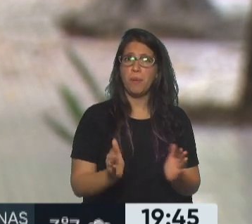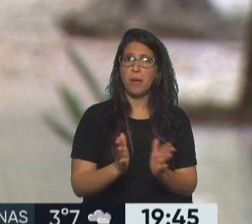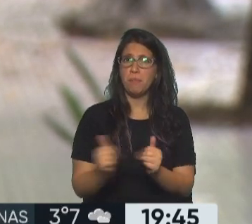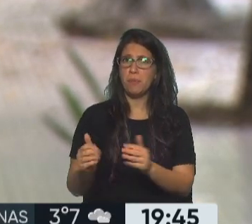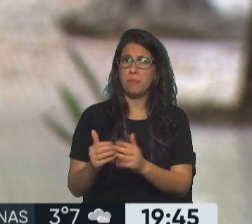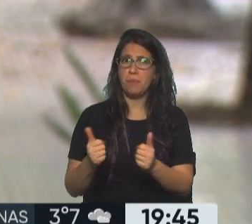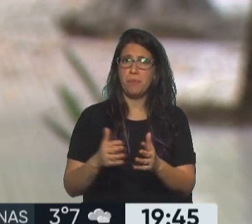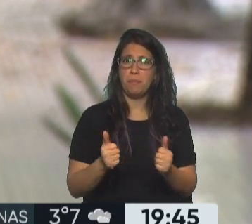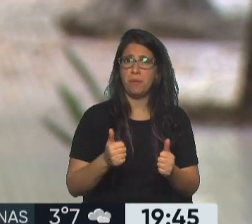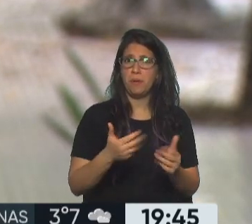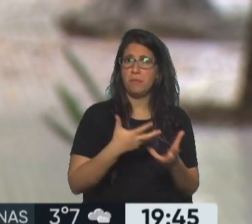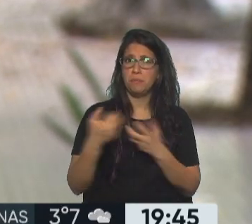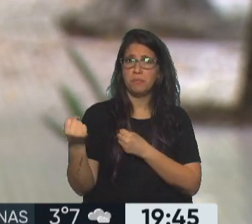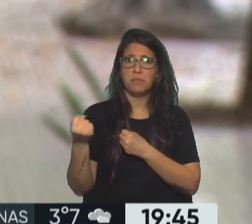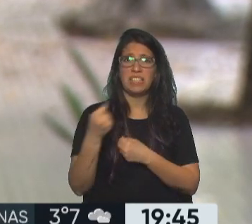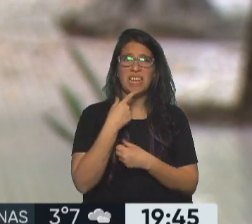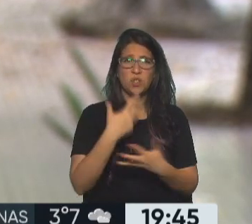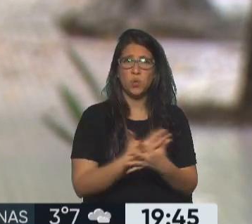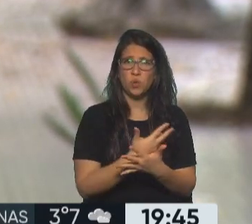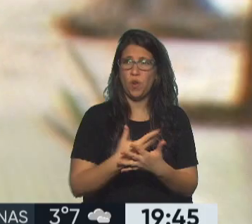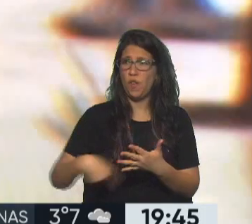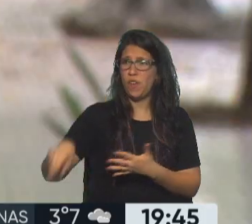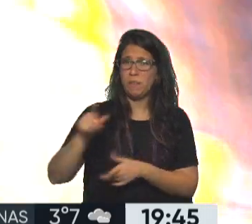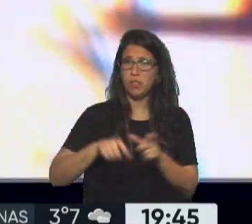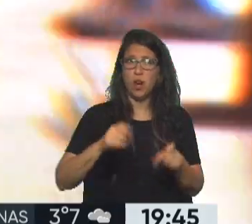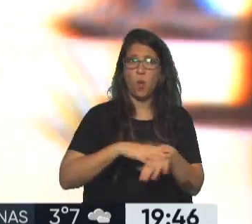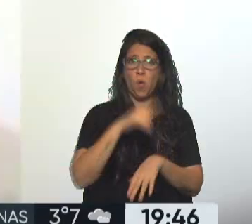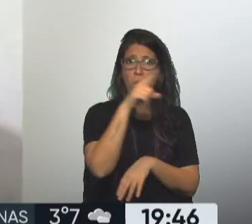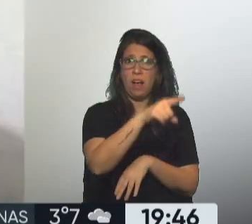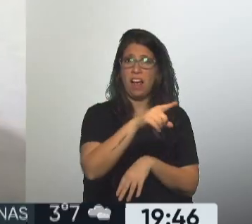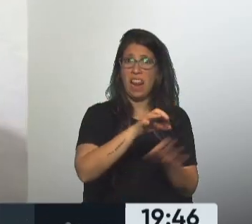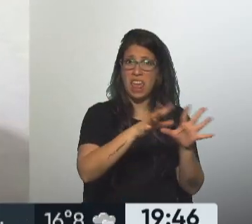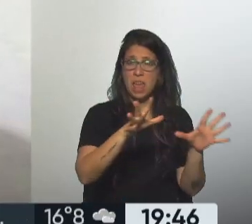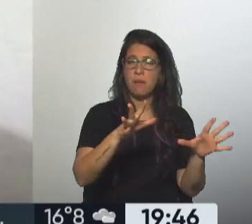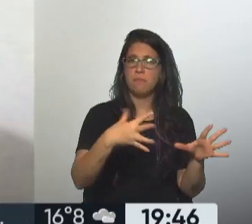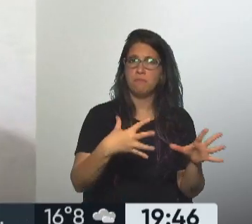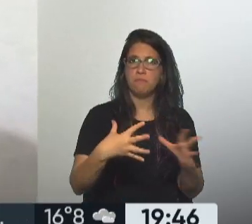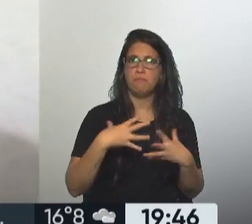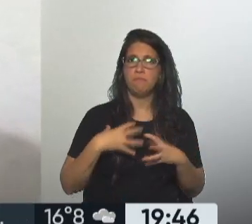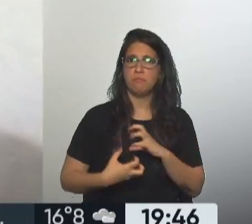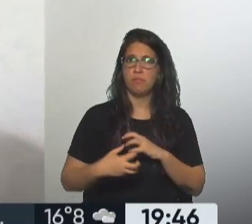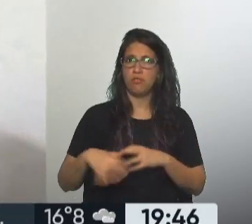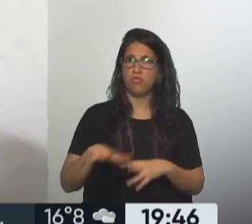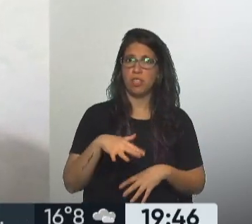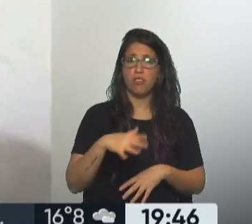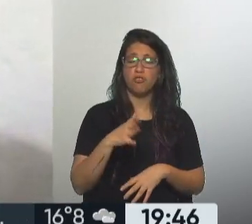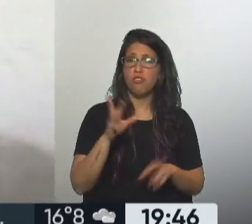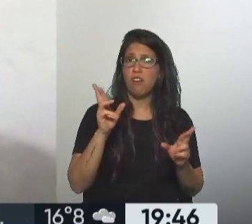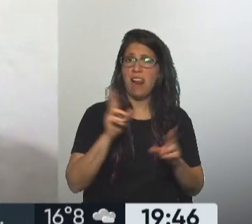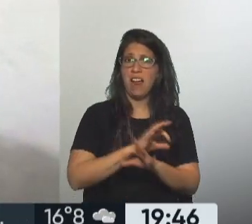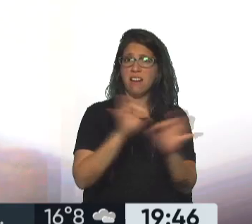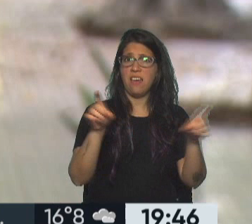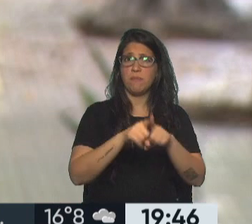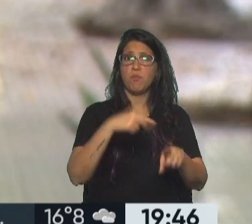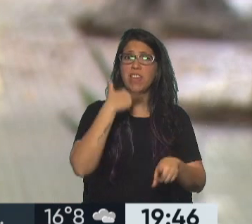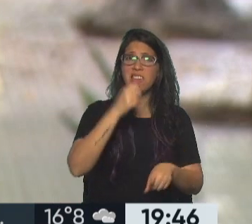haciendo tanto daño negando sus crímenes, que puedan estar en libertad, la verdad que es algo que nos afecta a todos como sociedad. No se lo deseo a nadie esto de ser